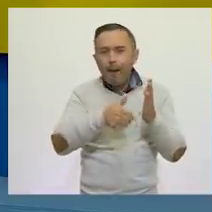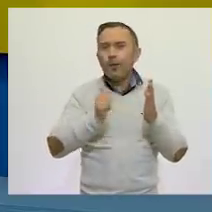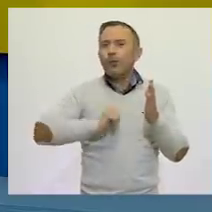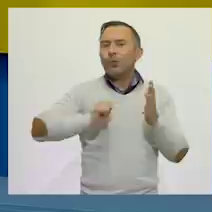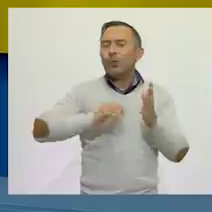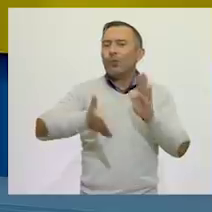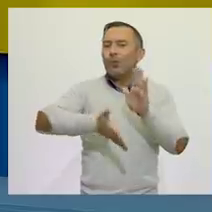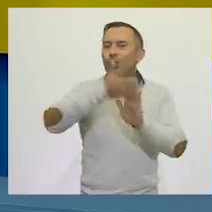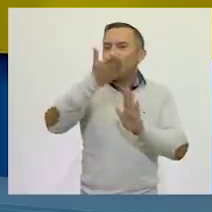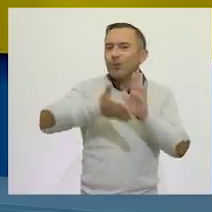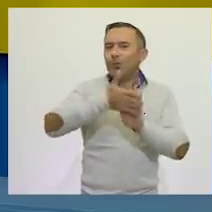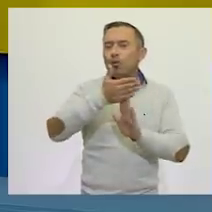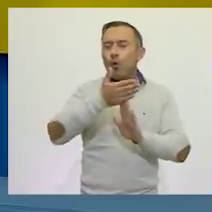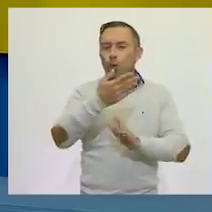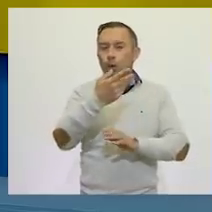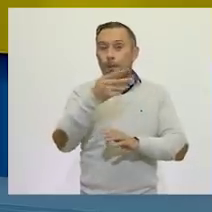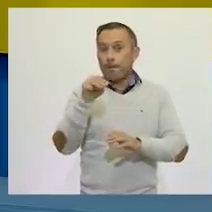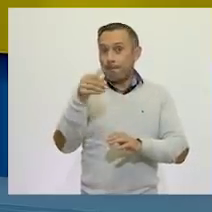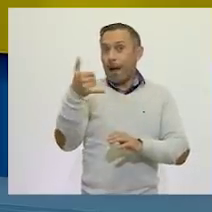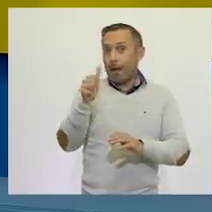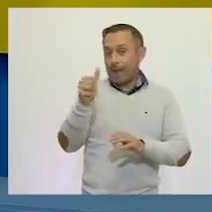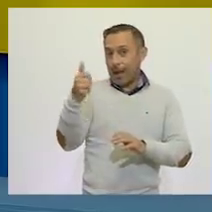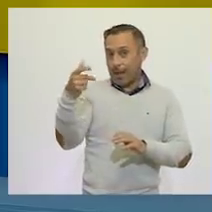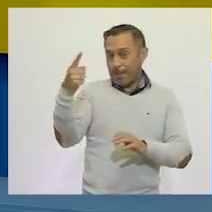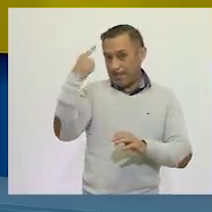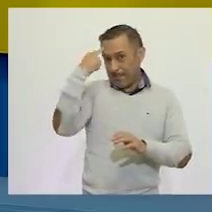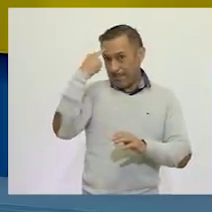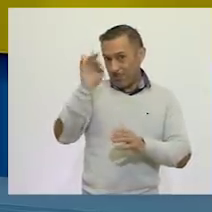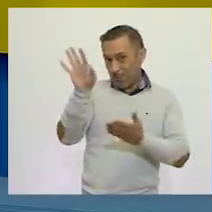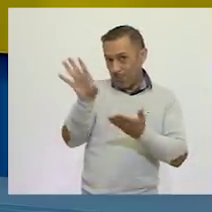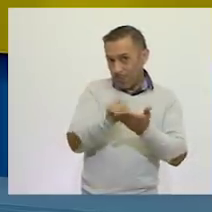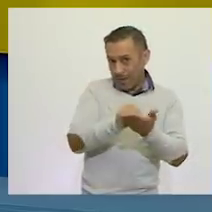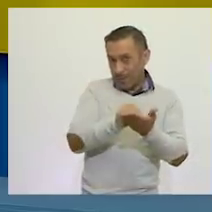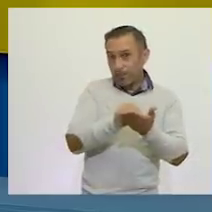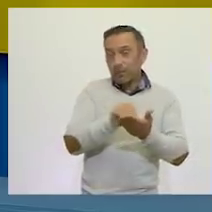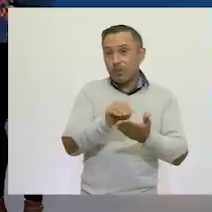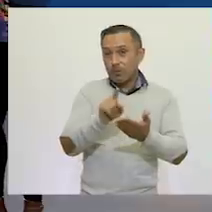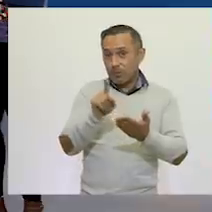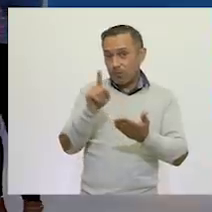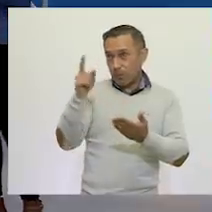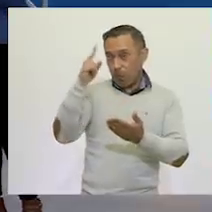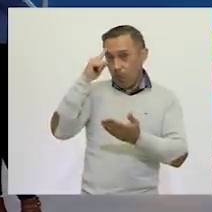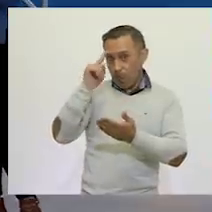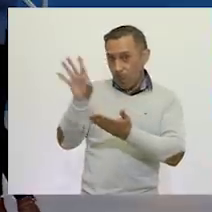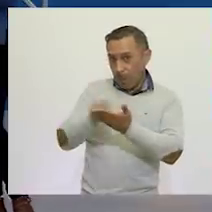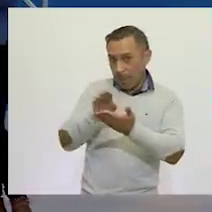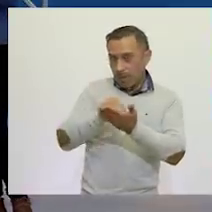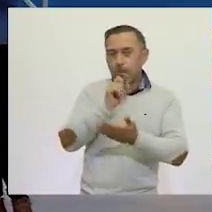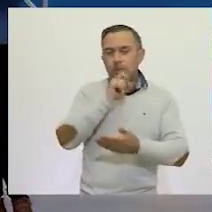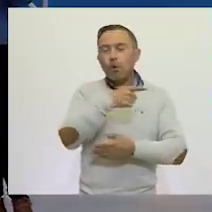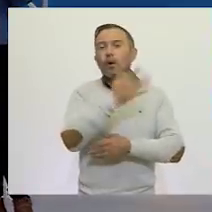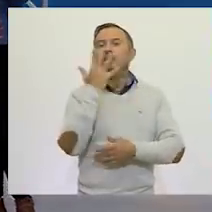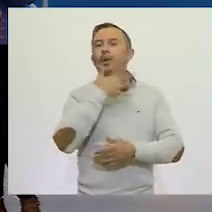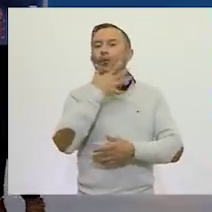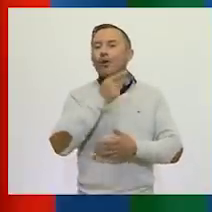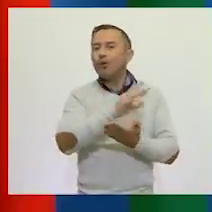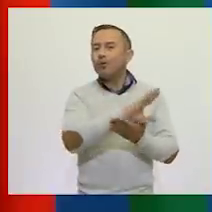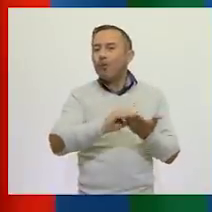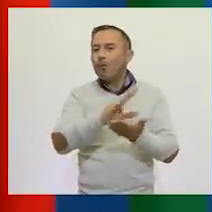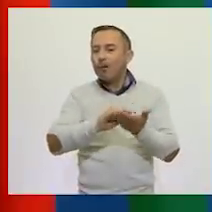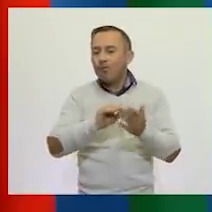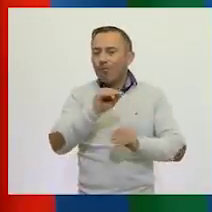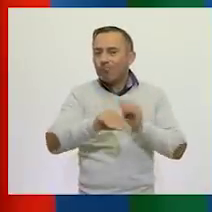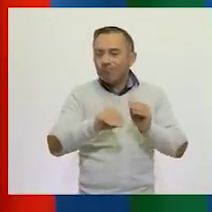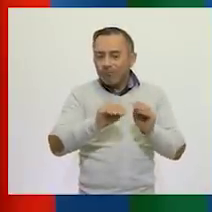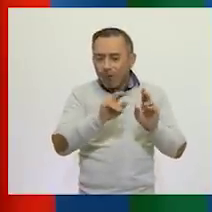pensar no solo de los mayas, sino también de los zapotecos. Muy bien, Juan Carlos. Ahora vamos a